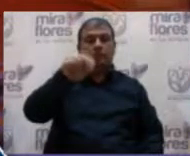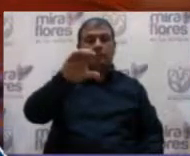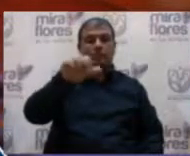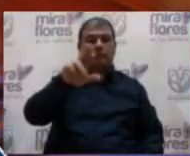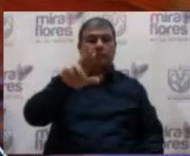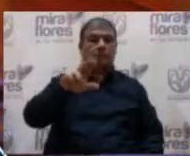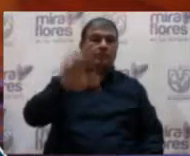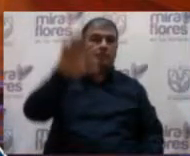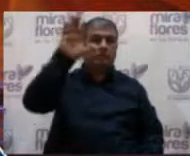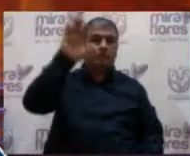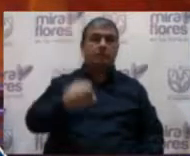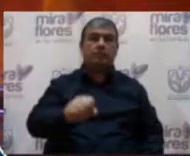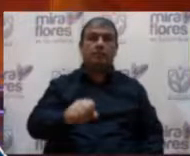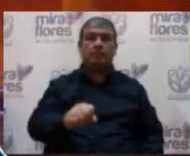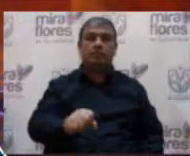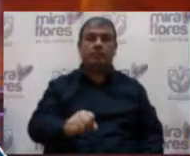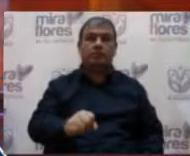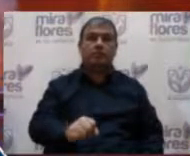Camino.